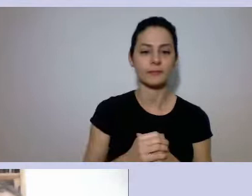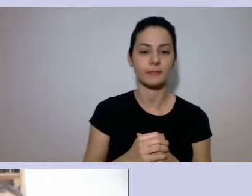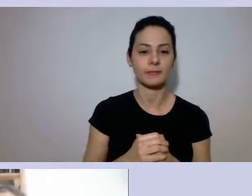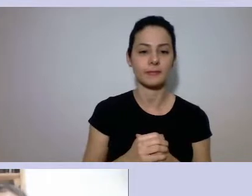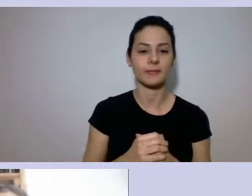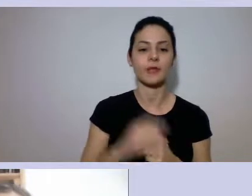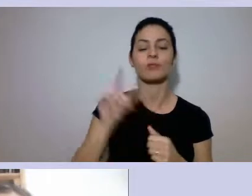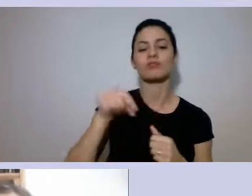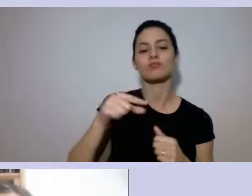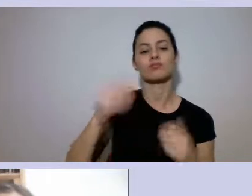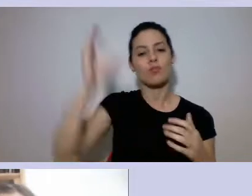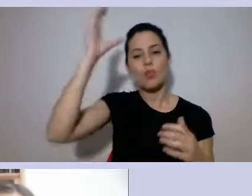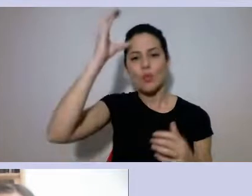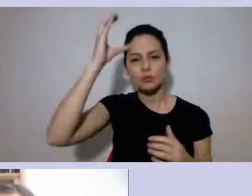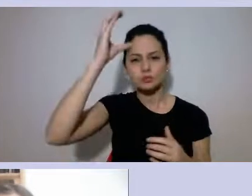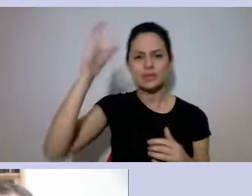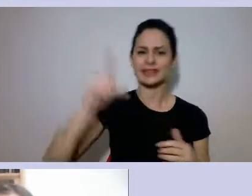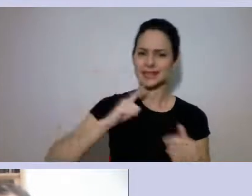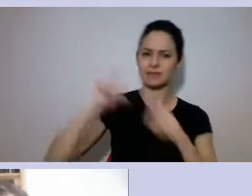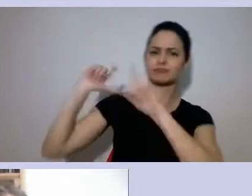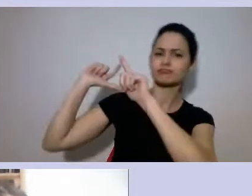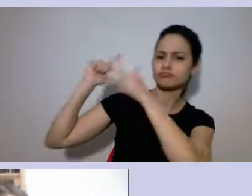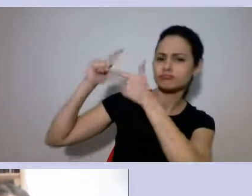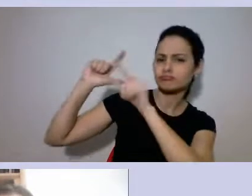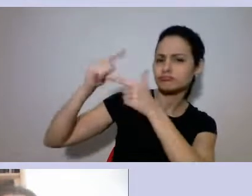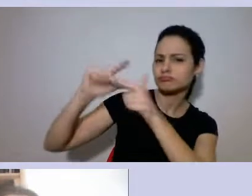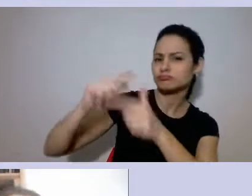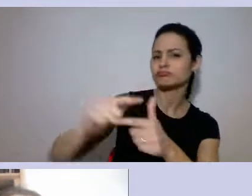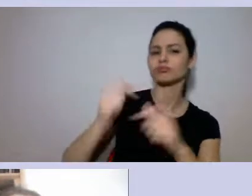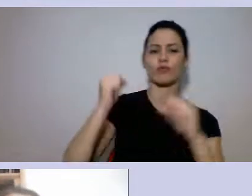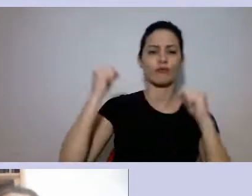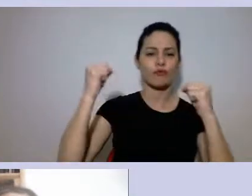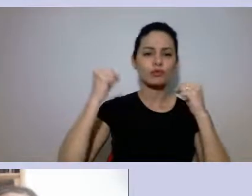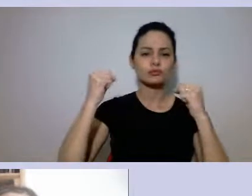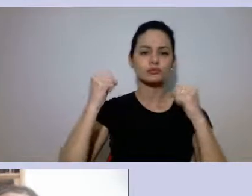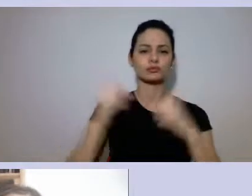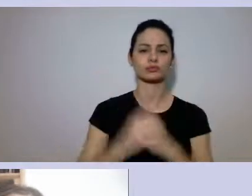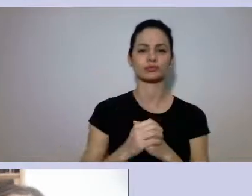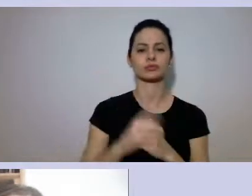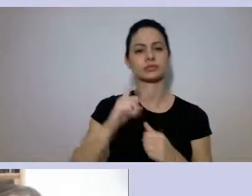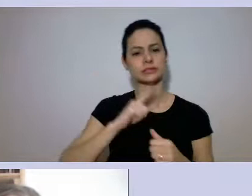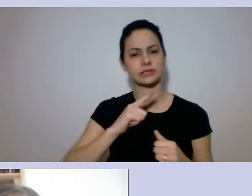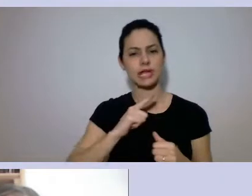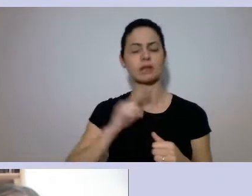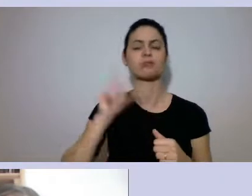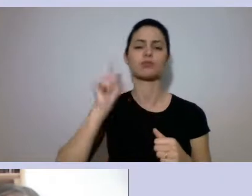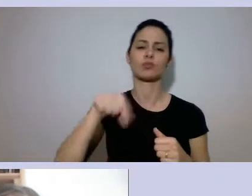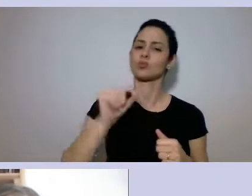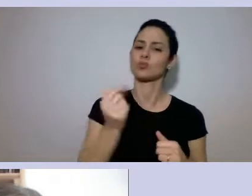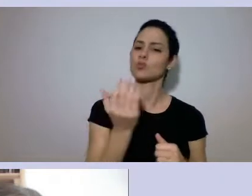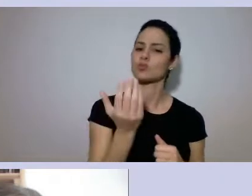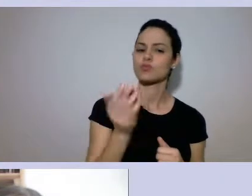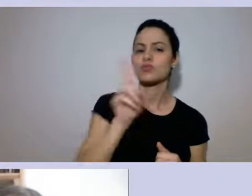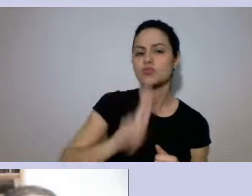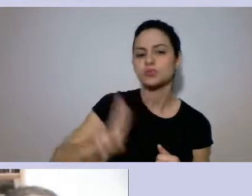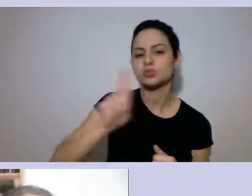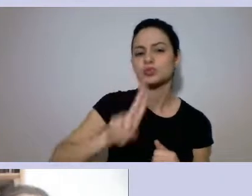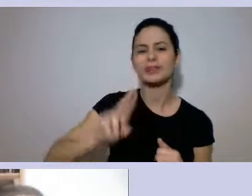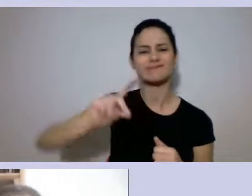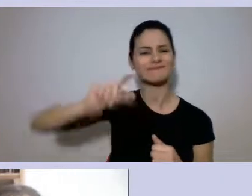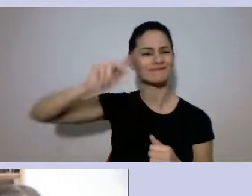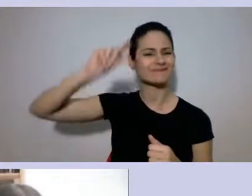Esta conciencia de que hay una tradición fuerte que liga el consumo desde los